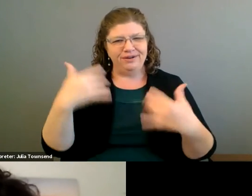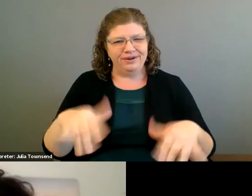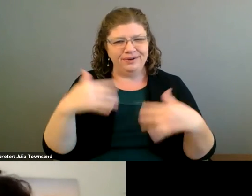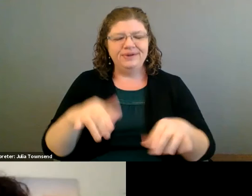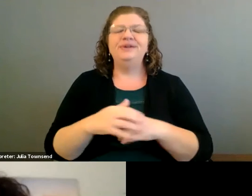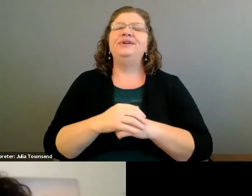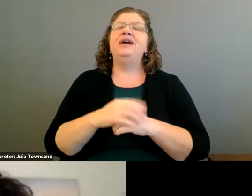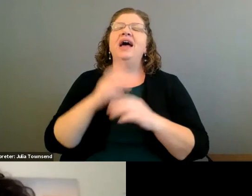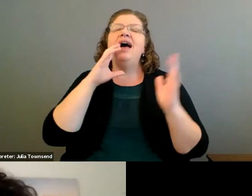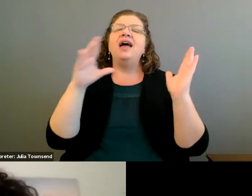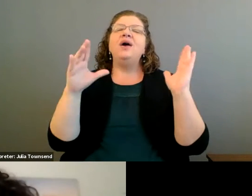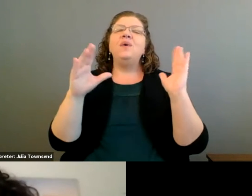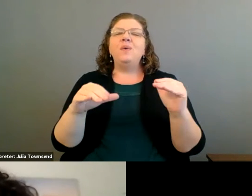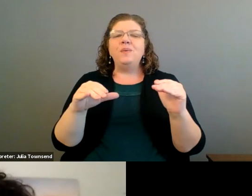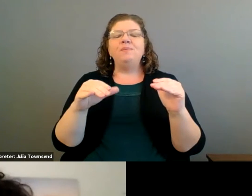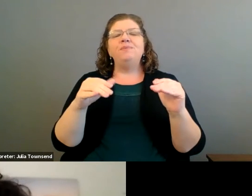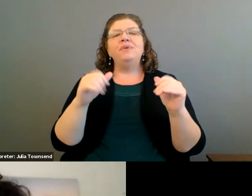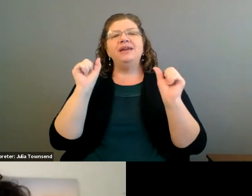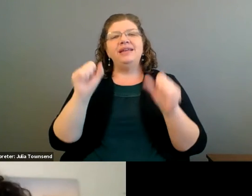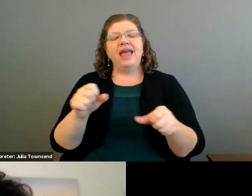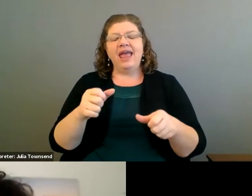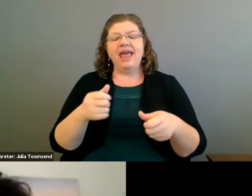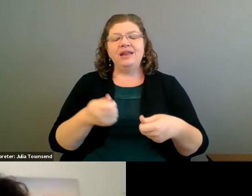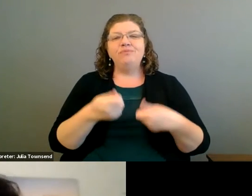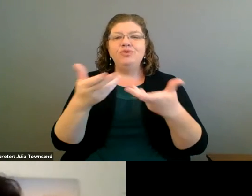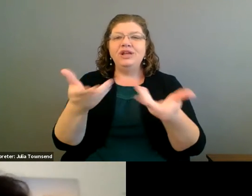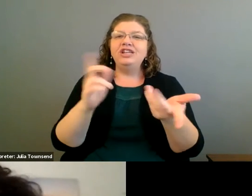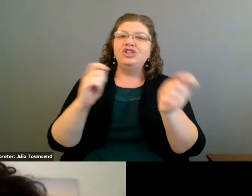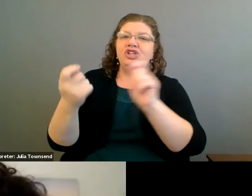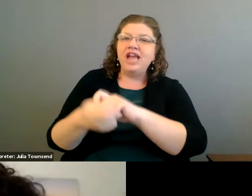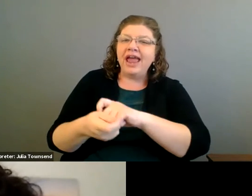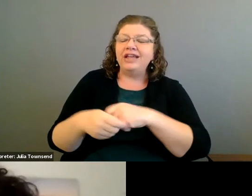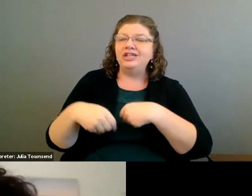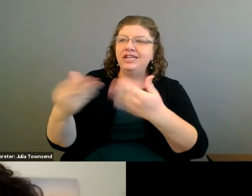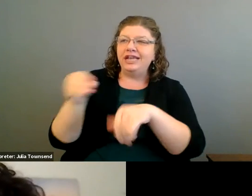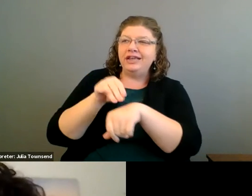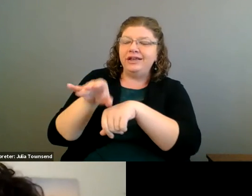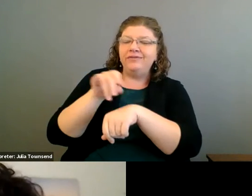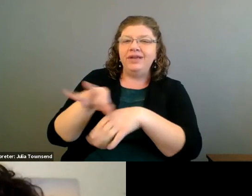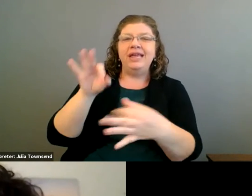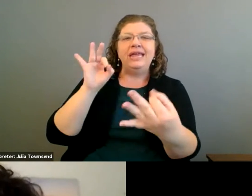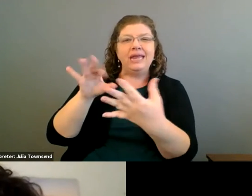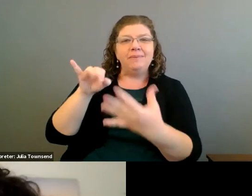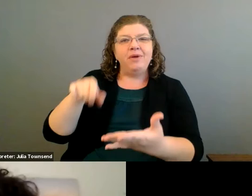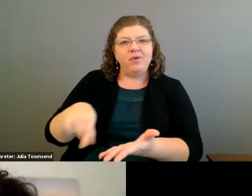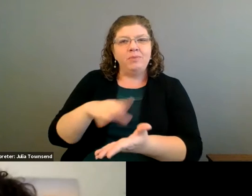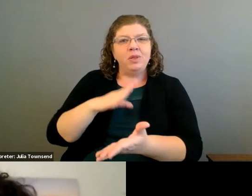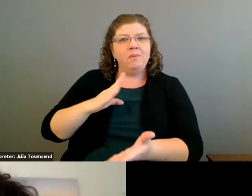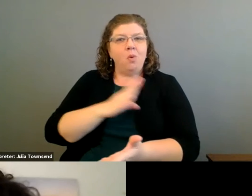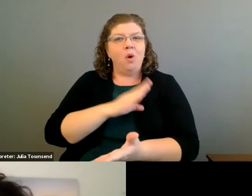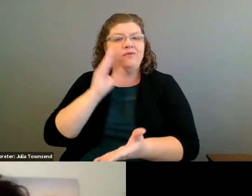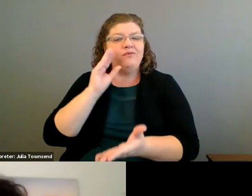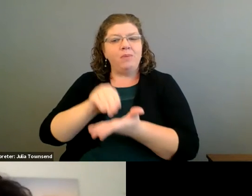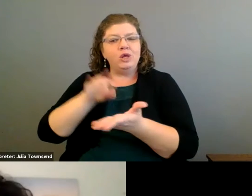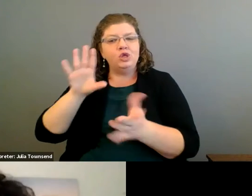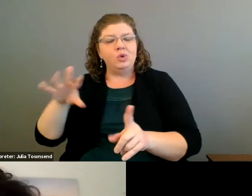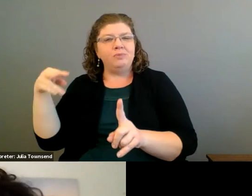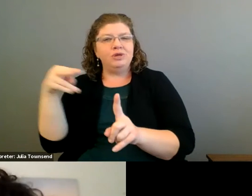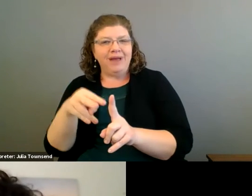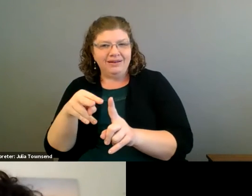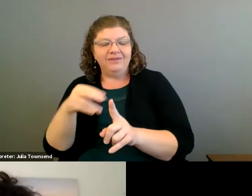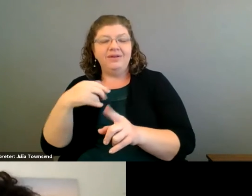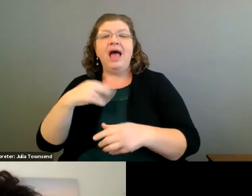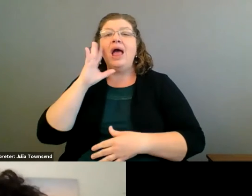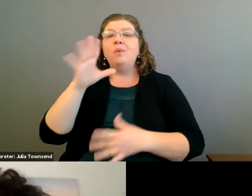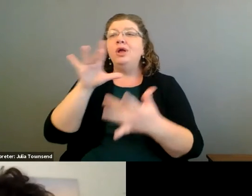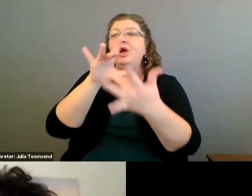honrado de que se me haya elegido. Espero poder cambio y dar mi perspectiva a este consejo desde el punto de vista